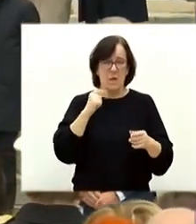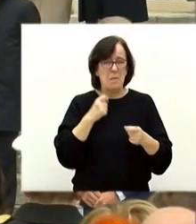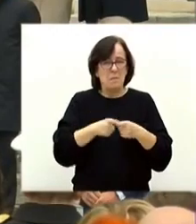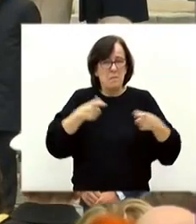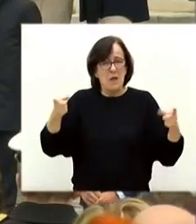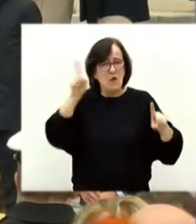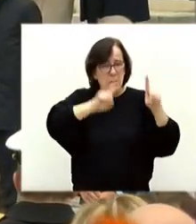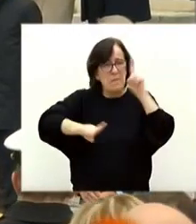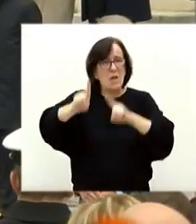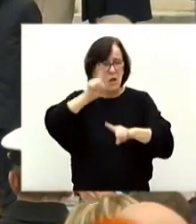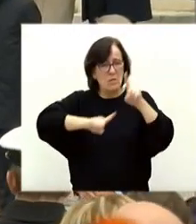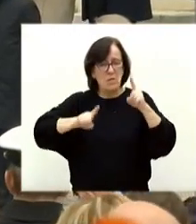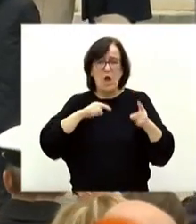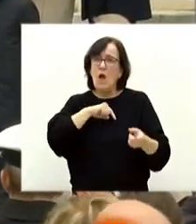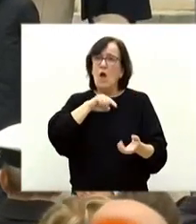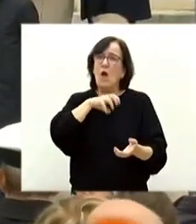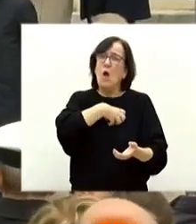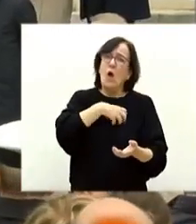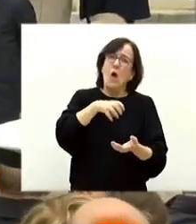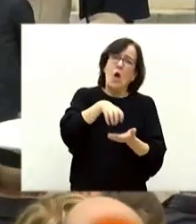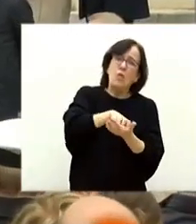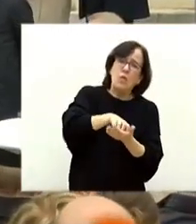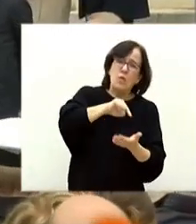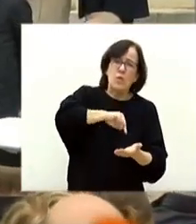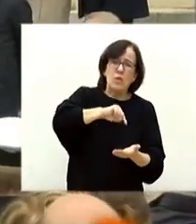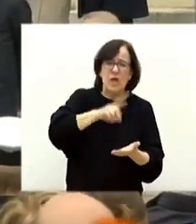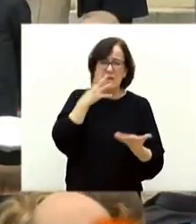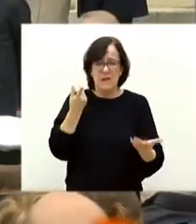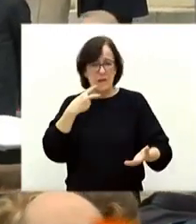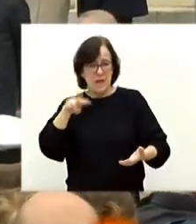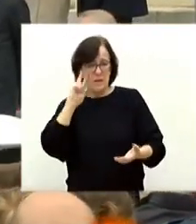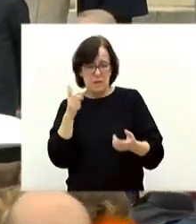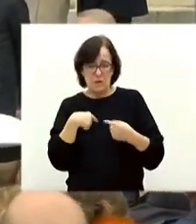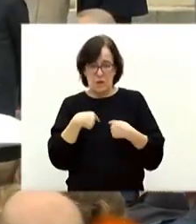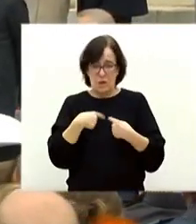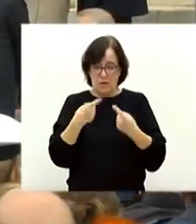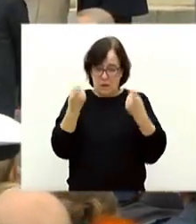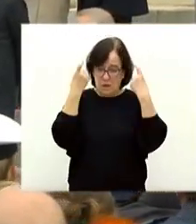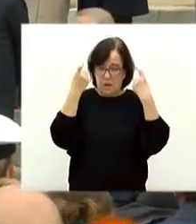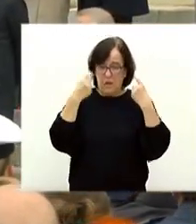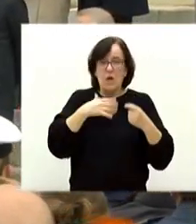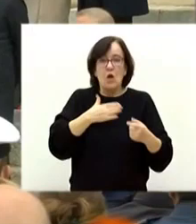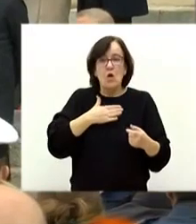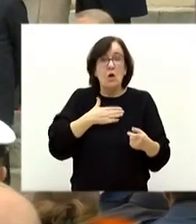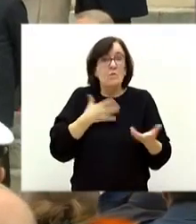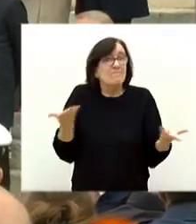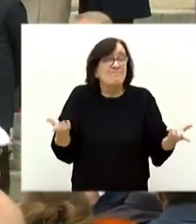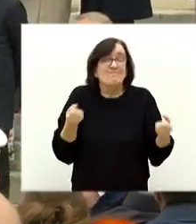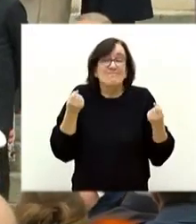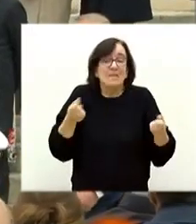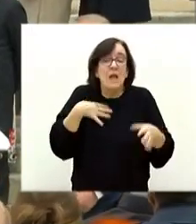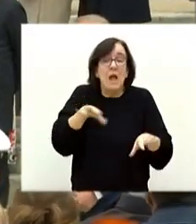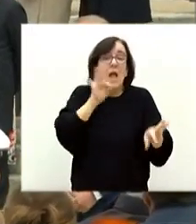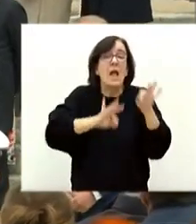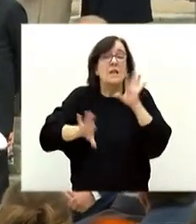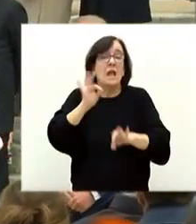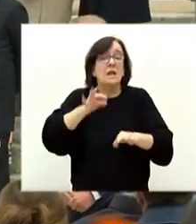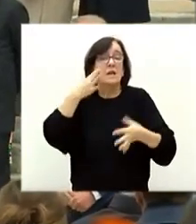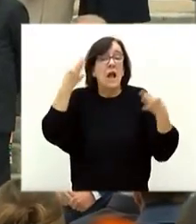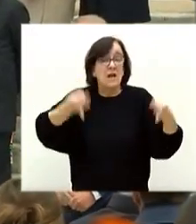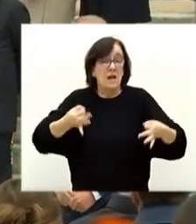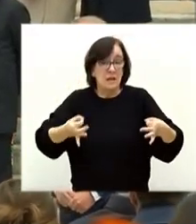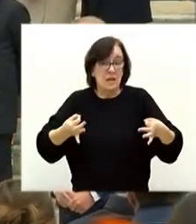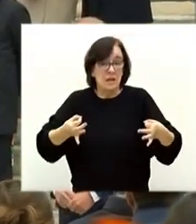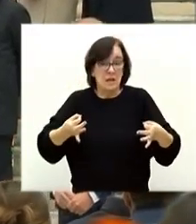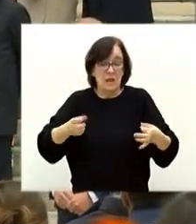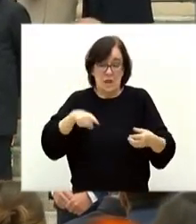la preocupación y la incertidumbre. La experiencia nos enseña que no está en nuestra mano elegir la realidad a